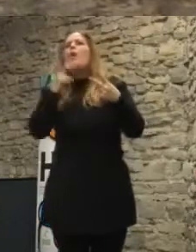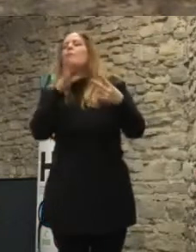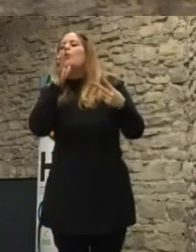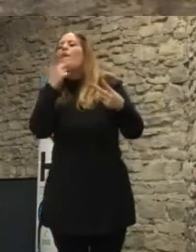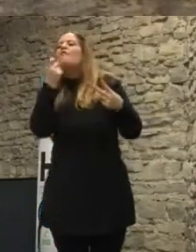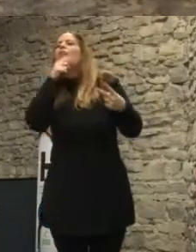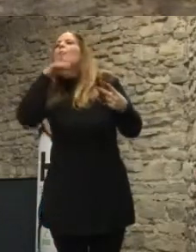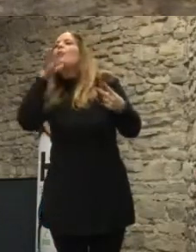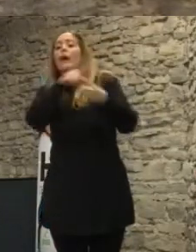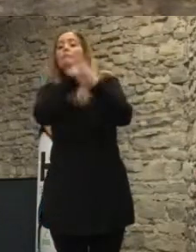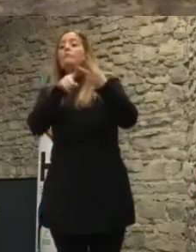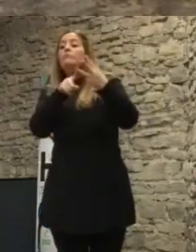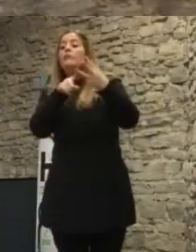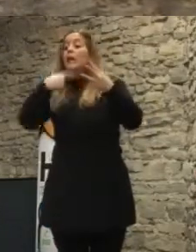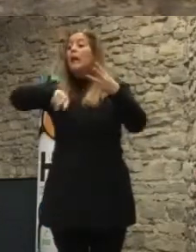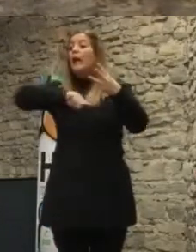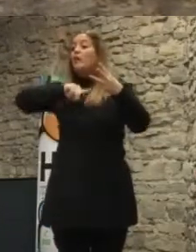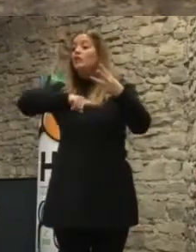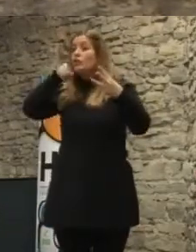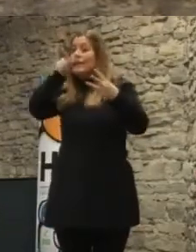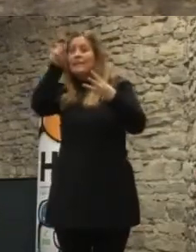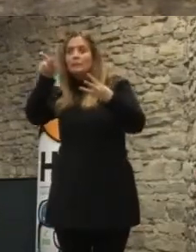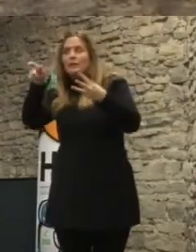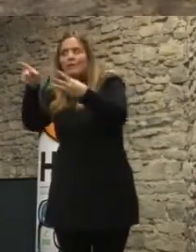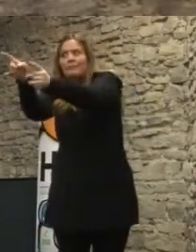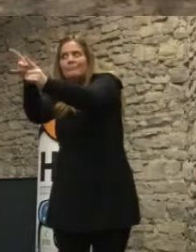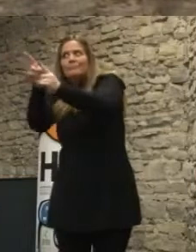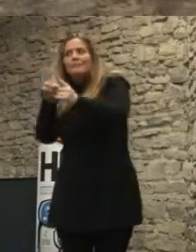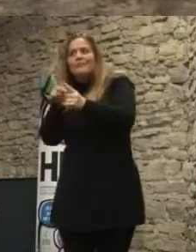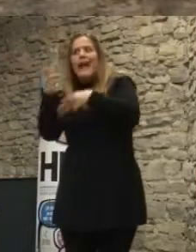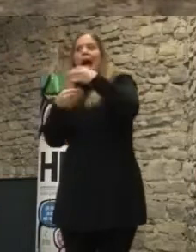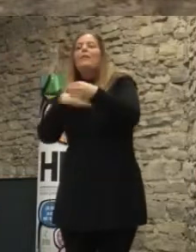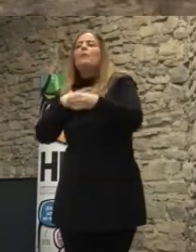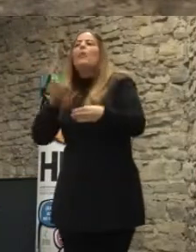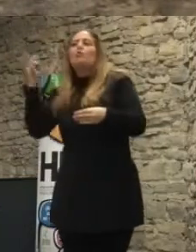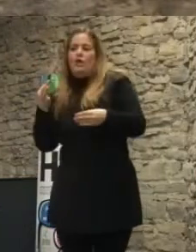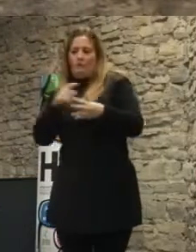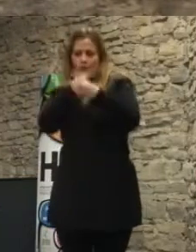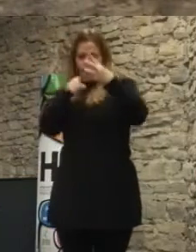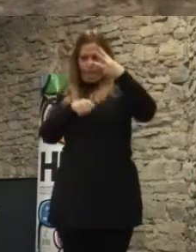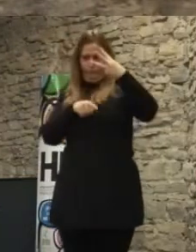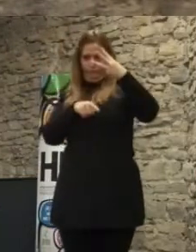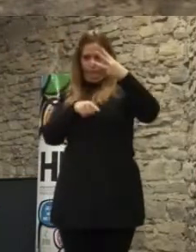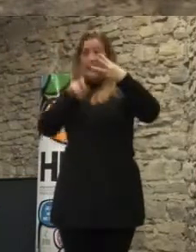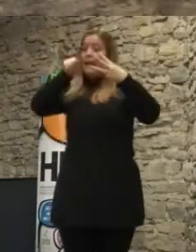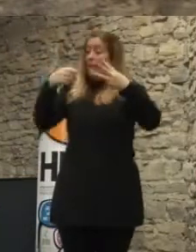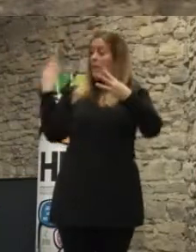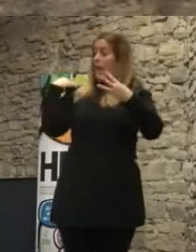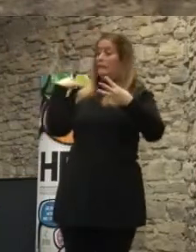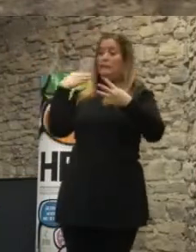qué podríamos hacer para remover esos obstáculos, ¿no? Y luego lo que decíamos antes, ¿no?